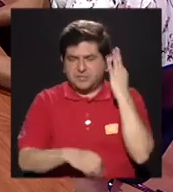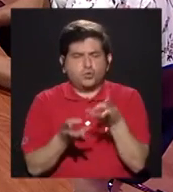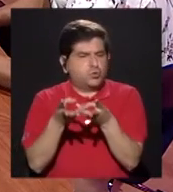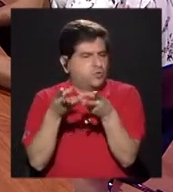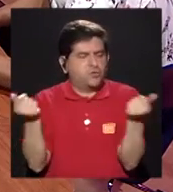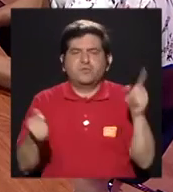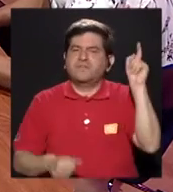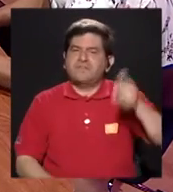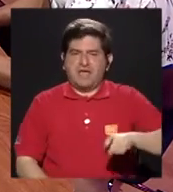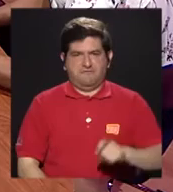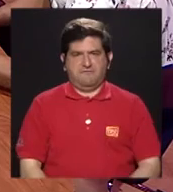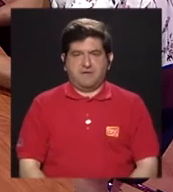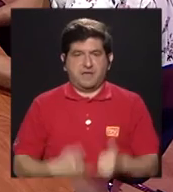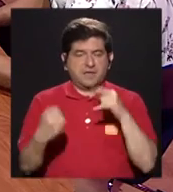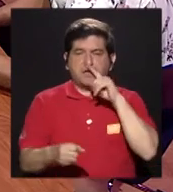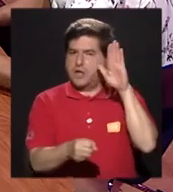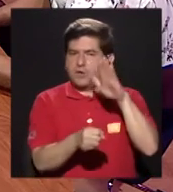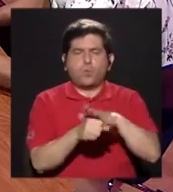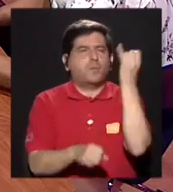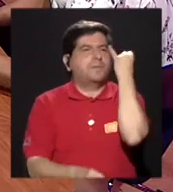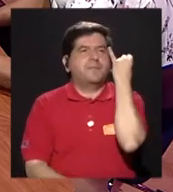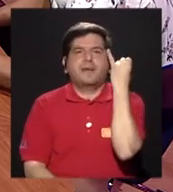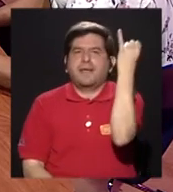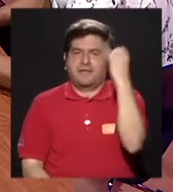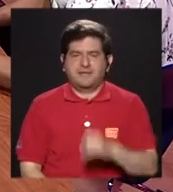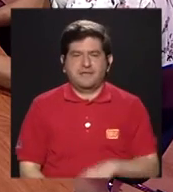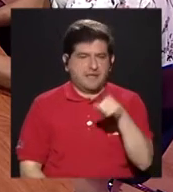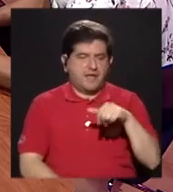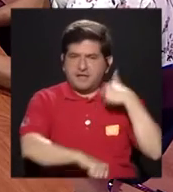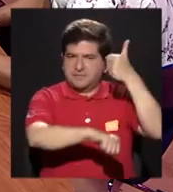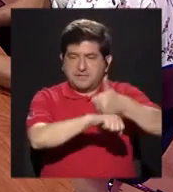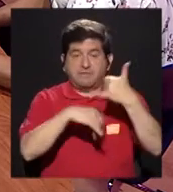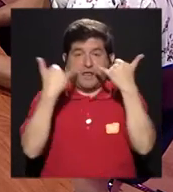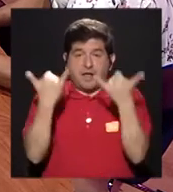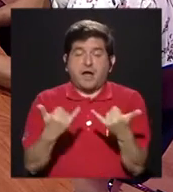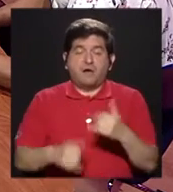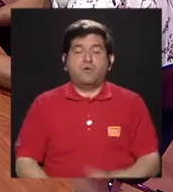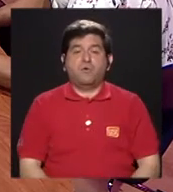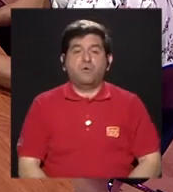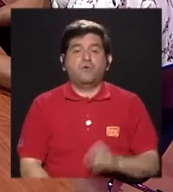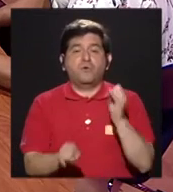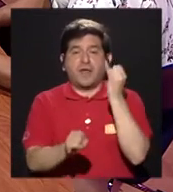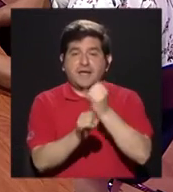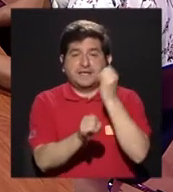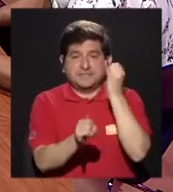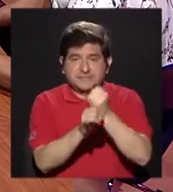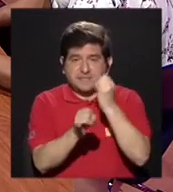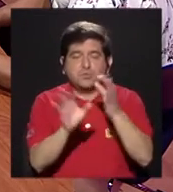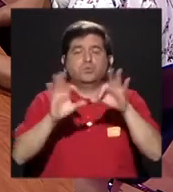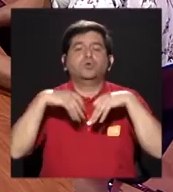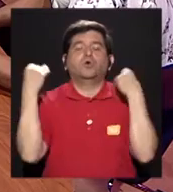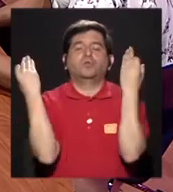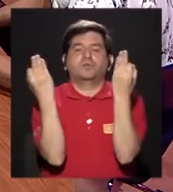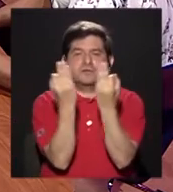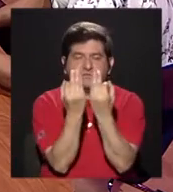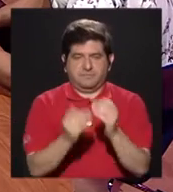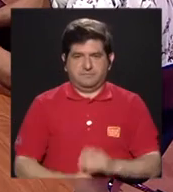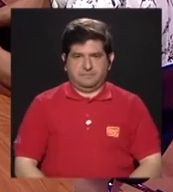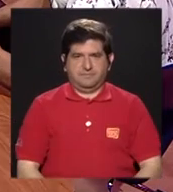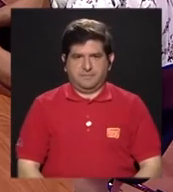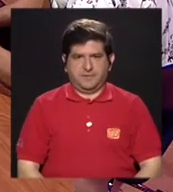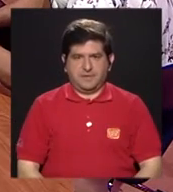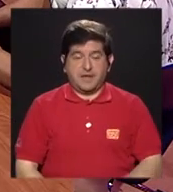desaparecer porque ya no cumple con la ideología con que fue creado ahora debería crearse un instituto que sea de la familia que hable